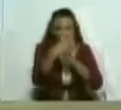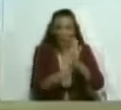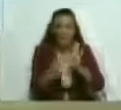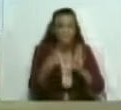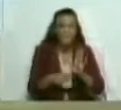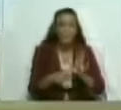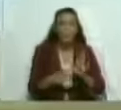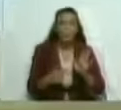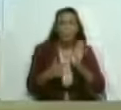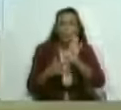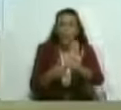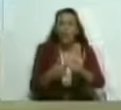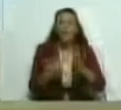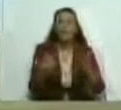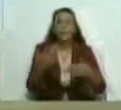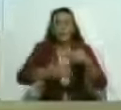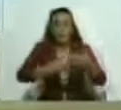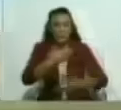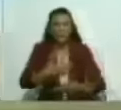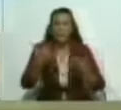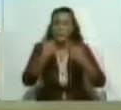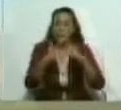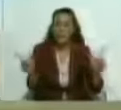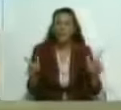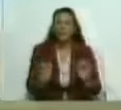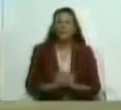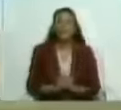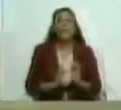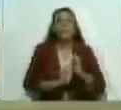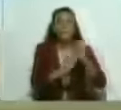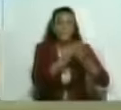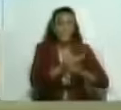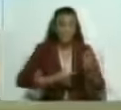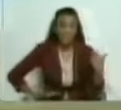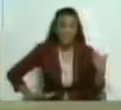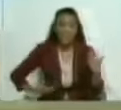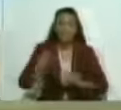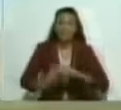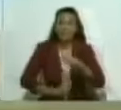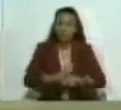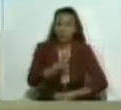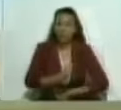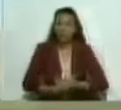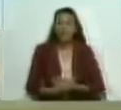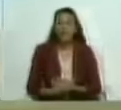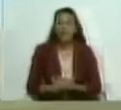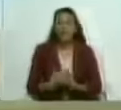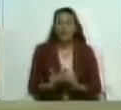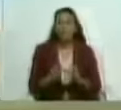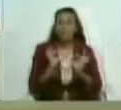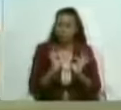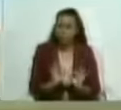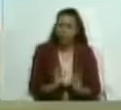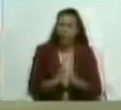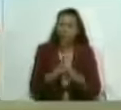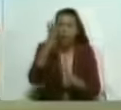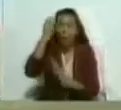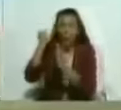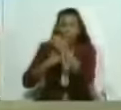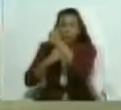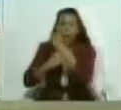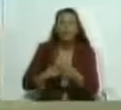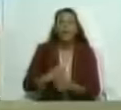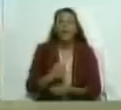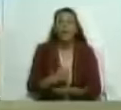este proceso electoral presidencial que se llevará a cabo, Dios mediante, el